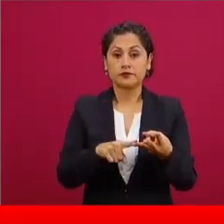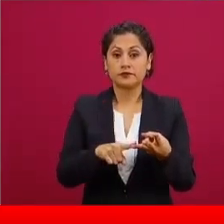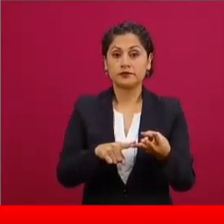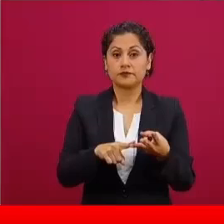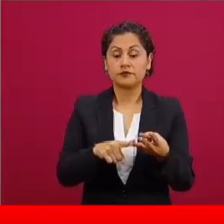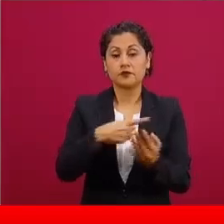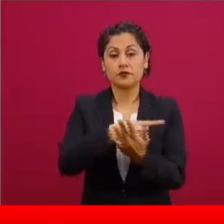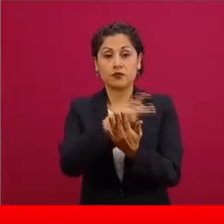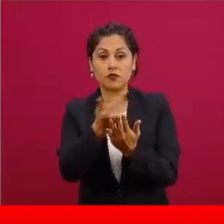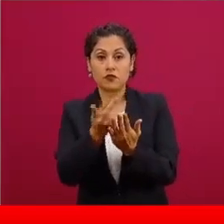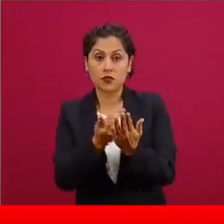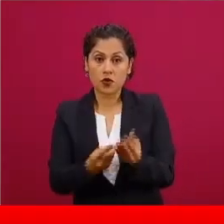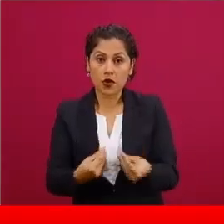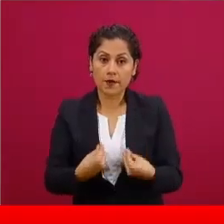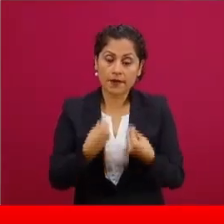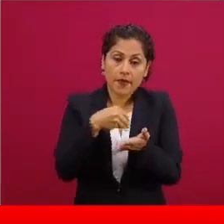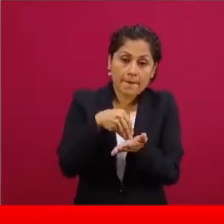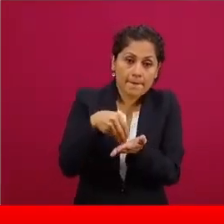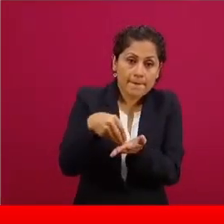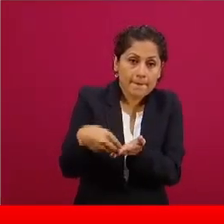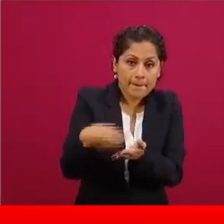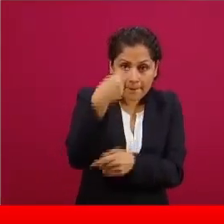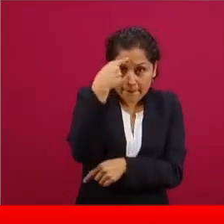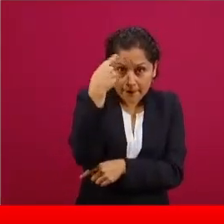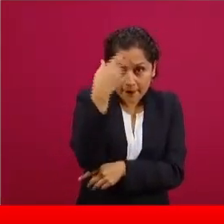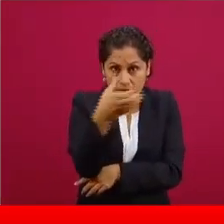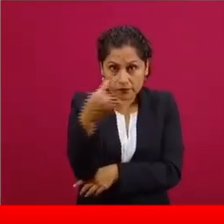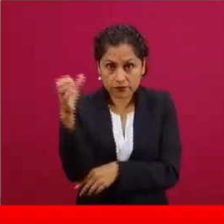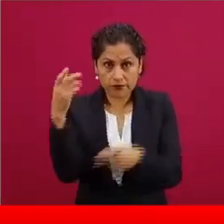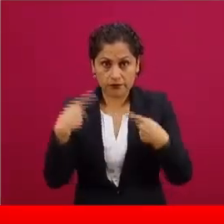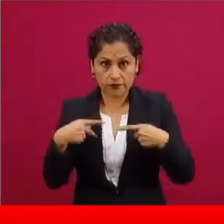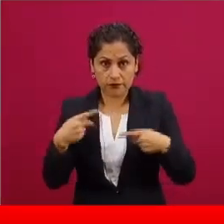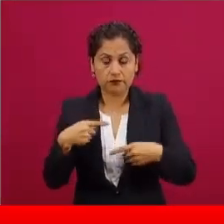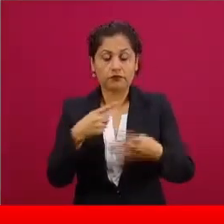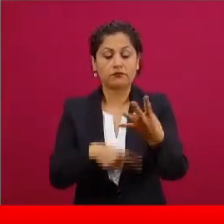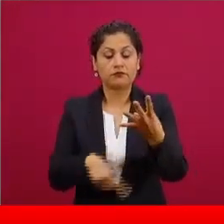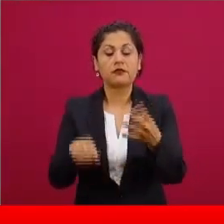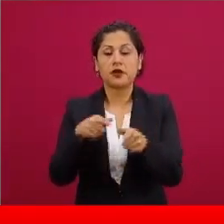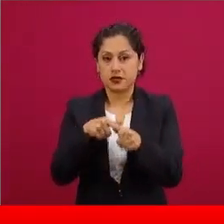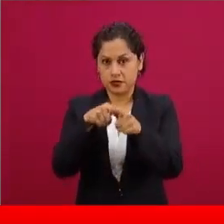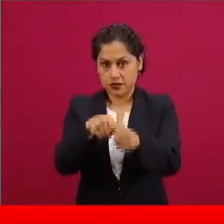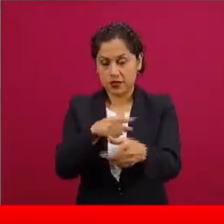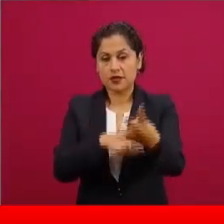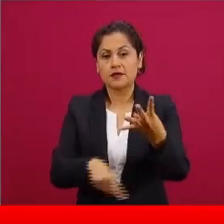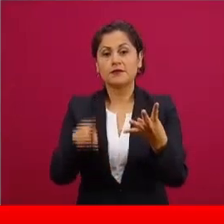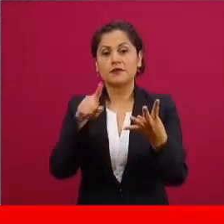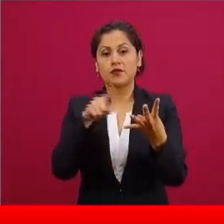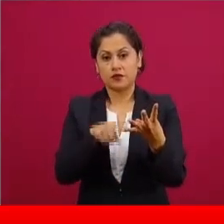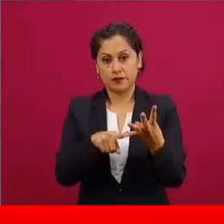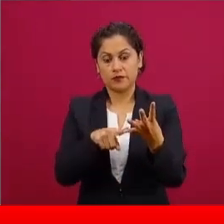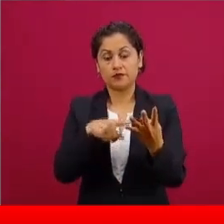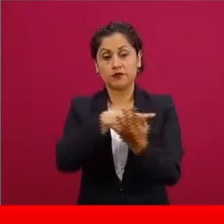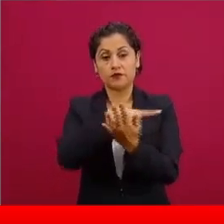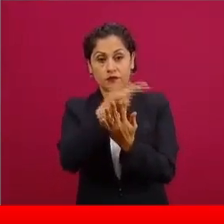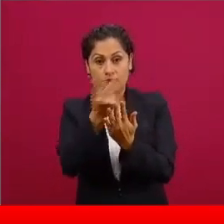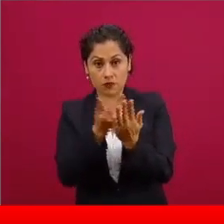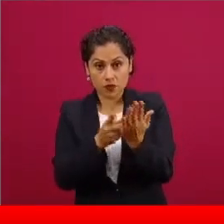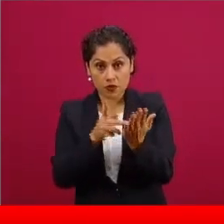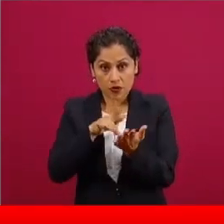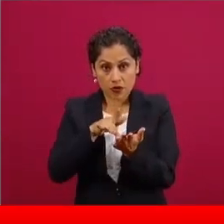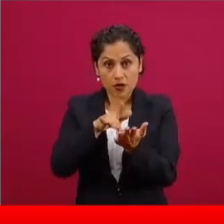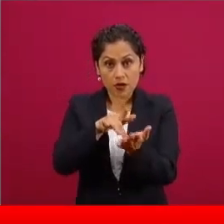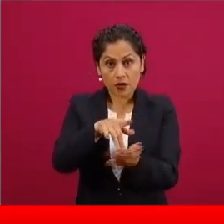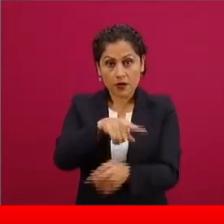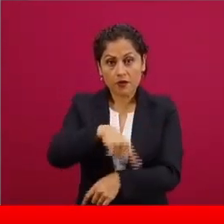sembrando vida 4 programa de apoyo para el bienestar de las